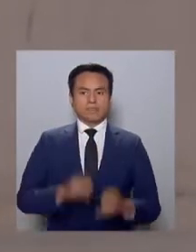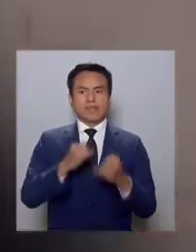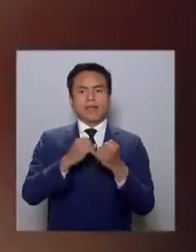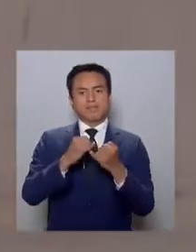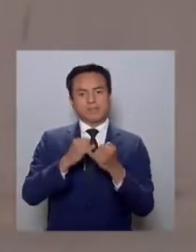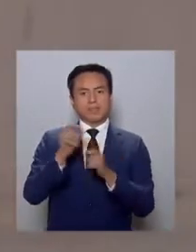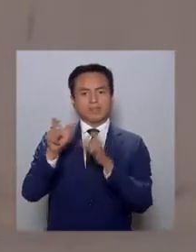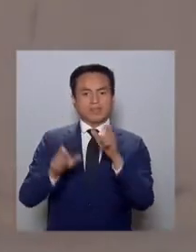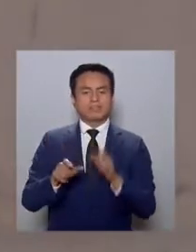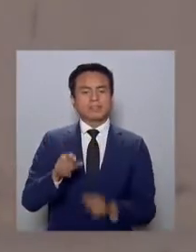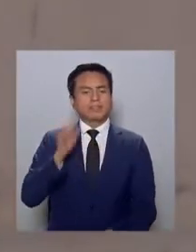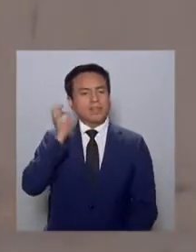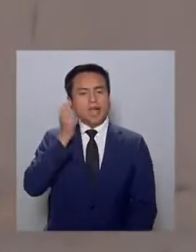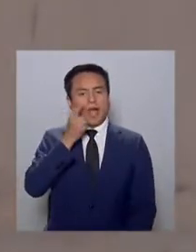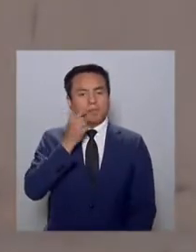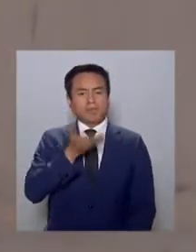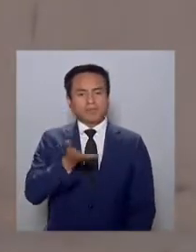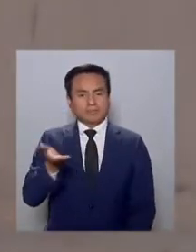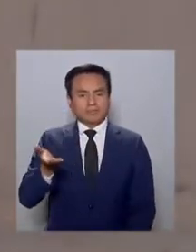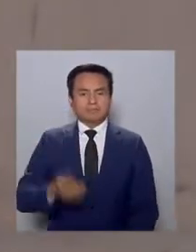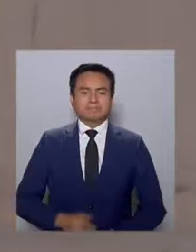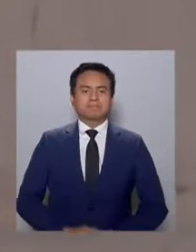amigas, amigos